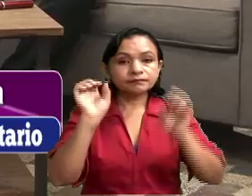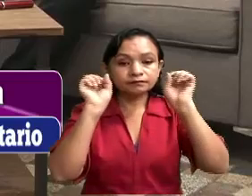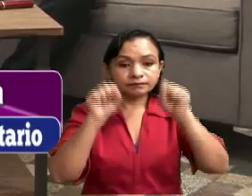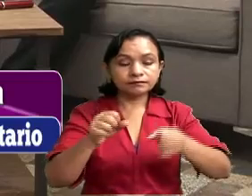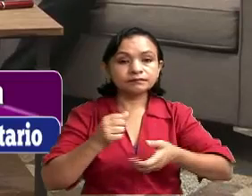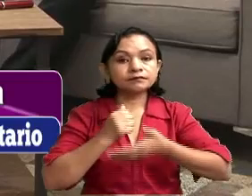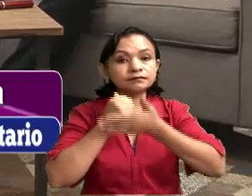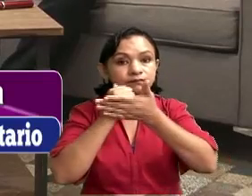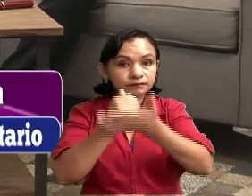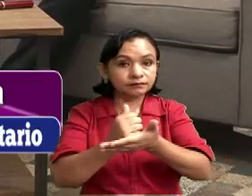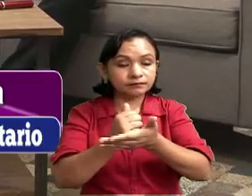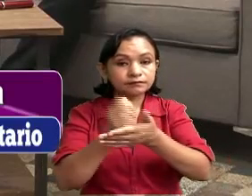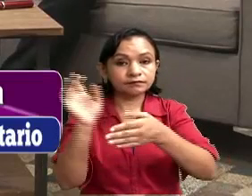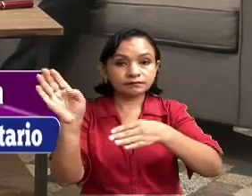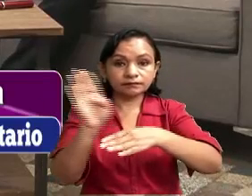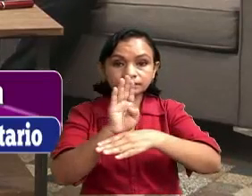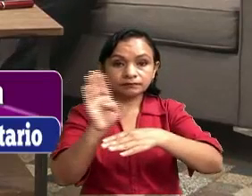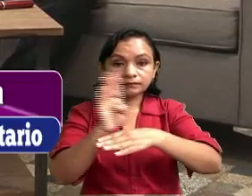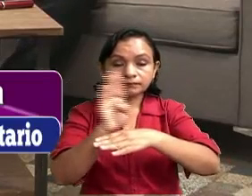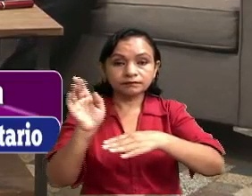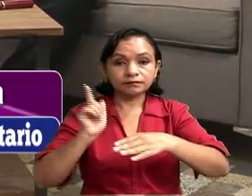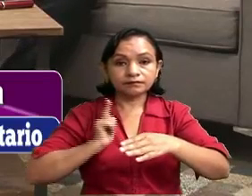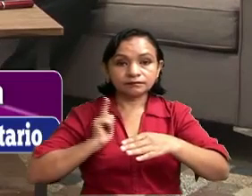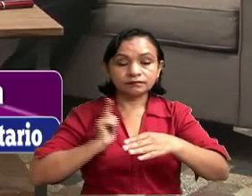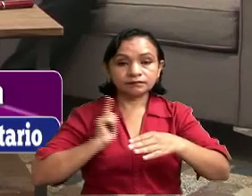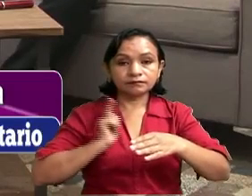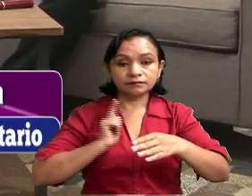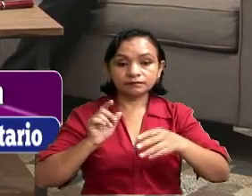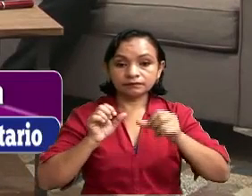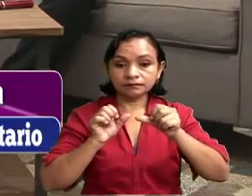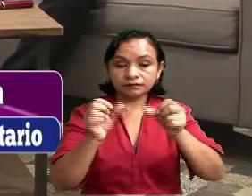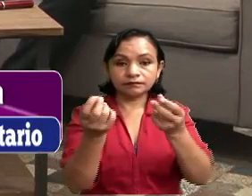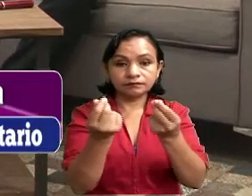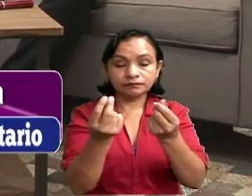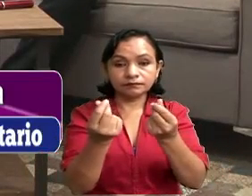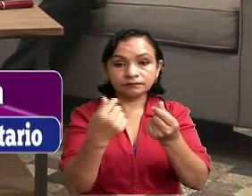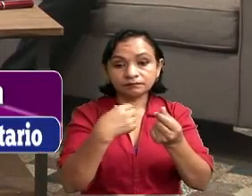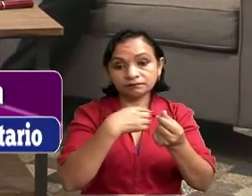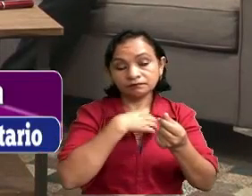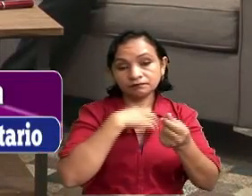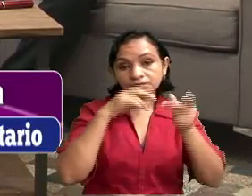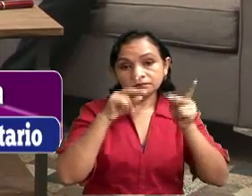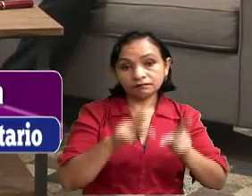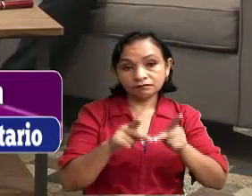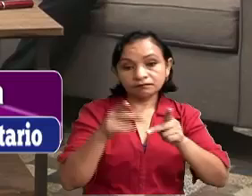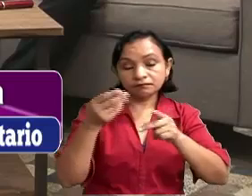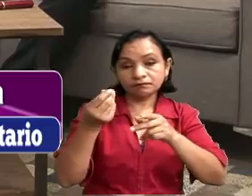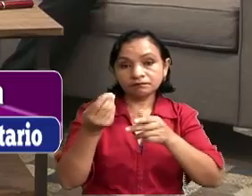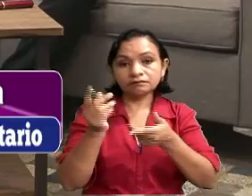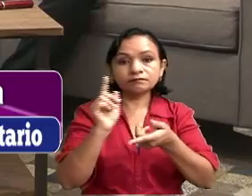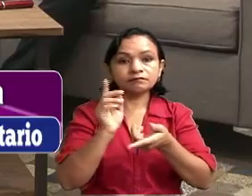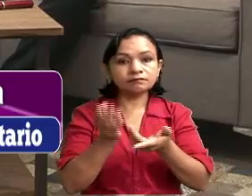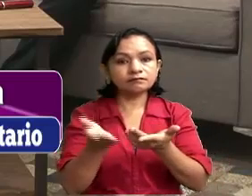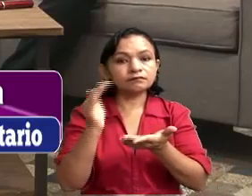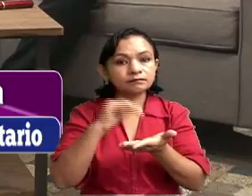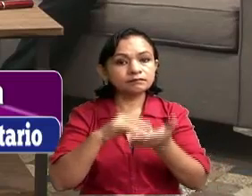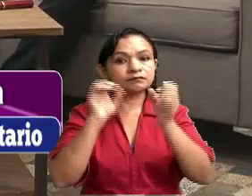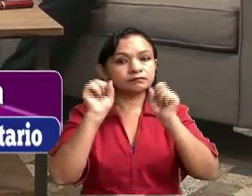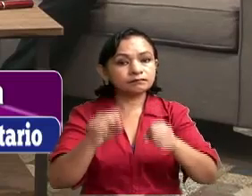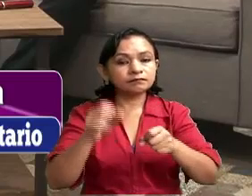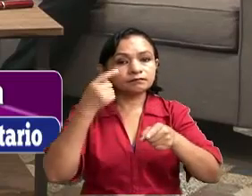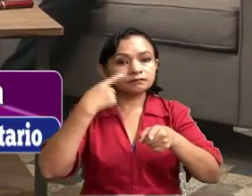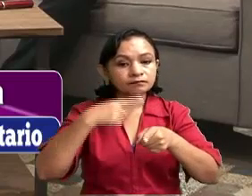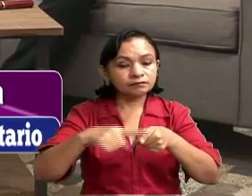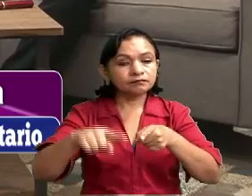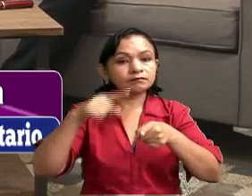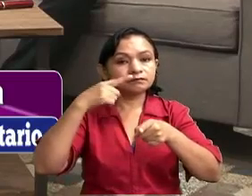permitiese a los bancos mantener sus carteras sanas y a los ahorrantes reestructurar y posibilitar el pago